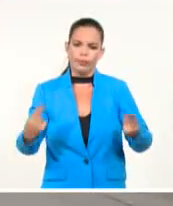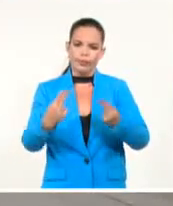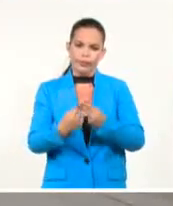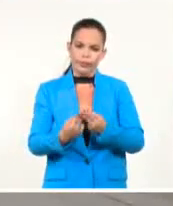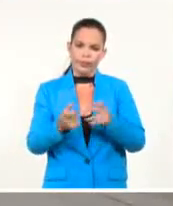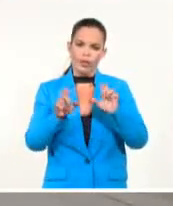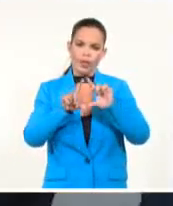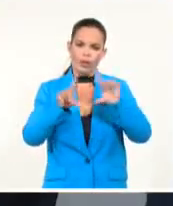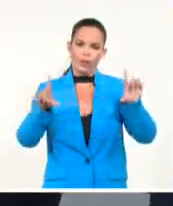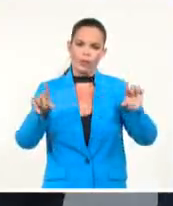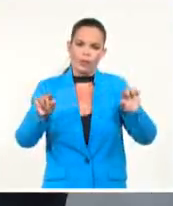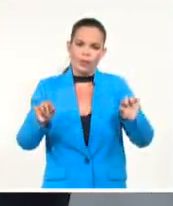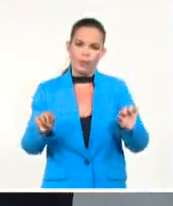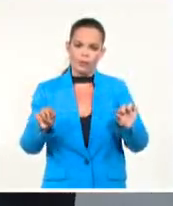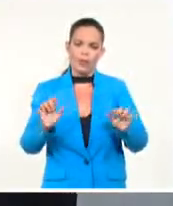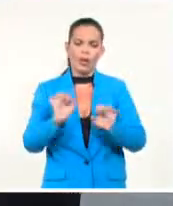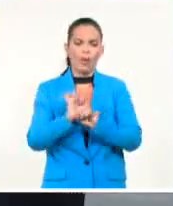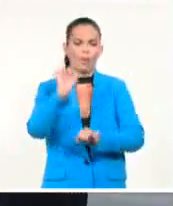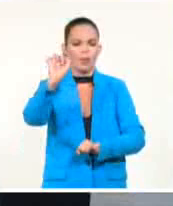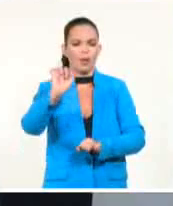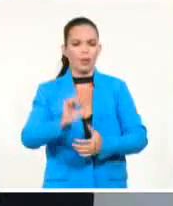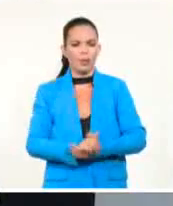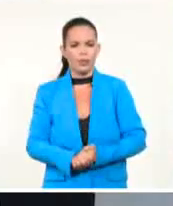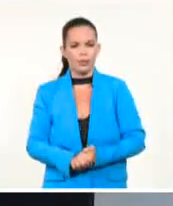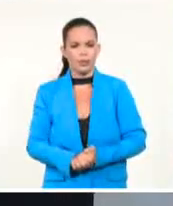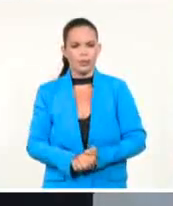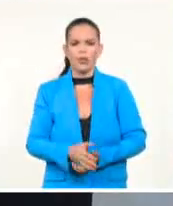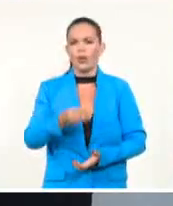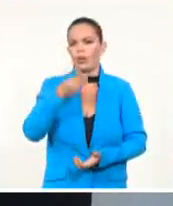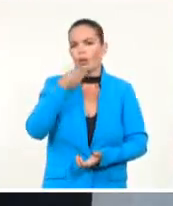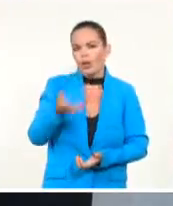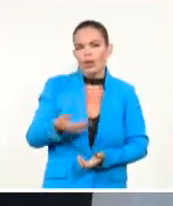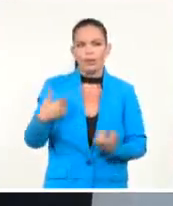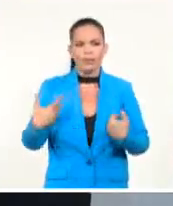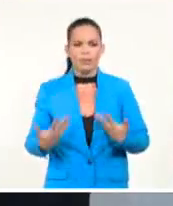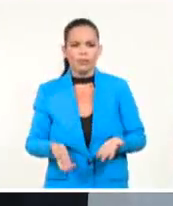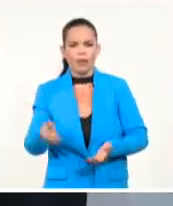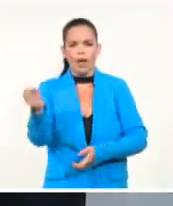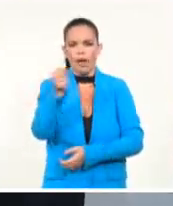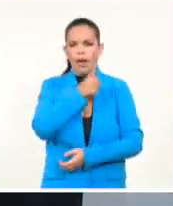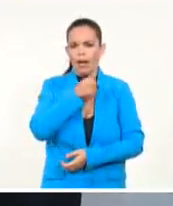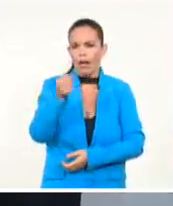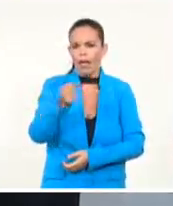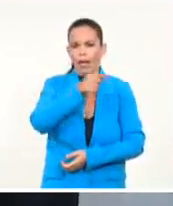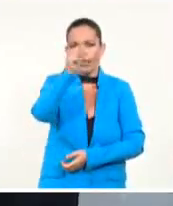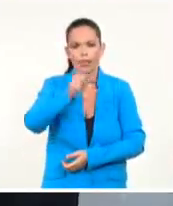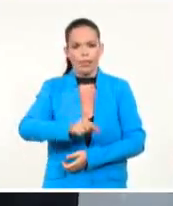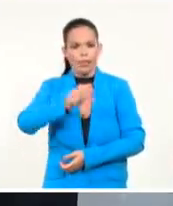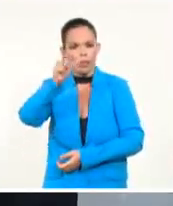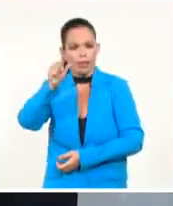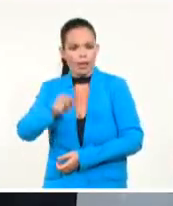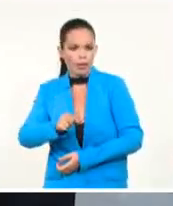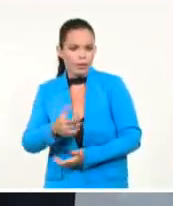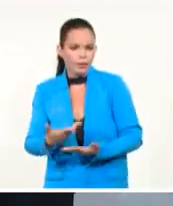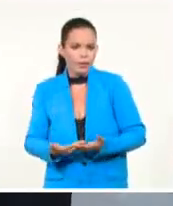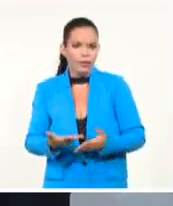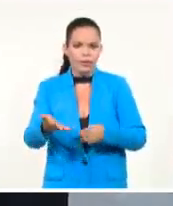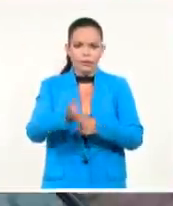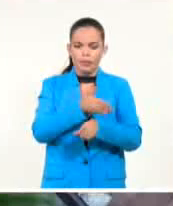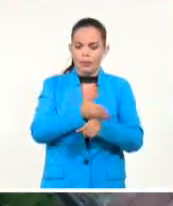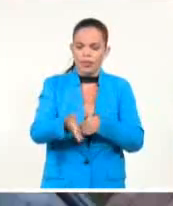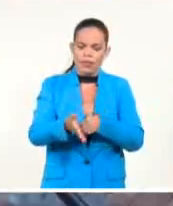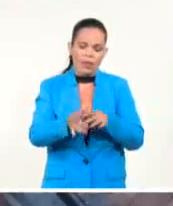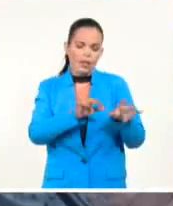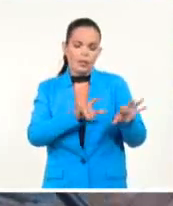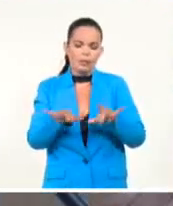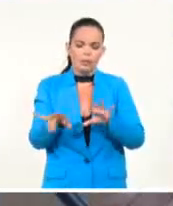a musicólogos, a instrumentistas, cantantes, cantantes de todos los géneros. Esto es un premio abierto para todos